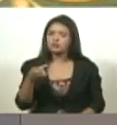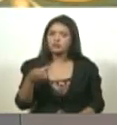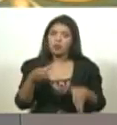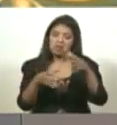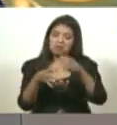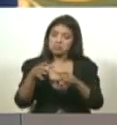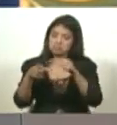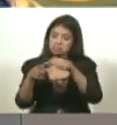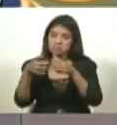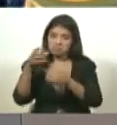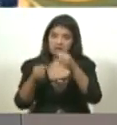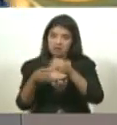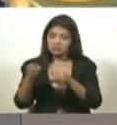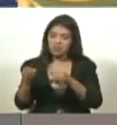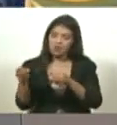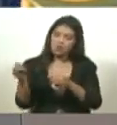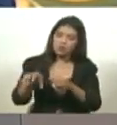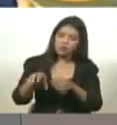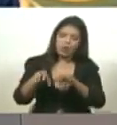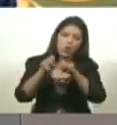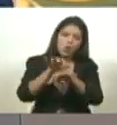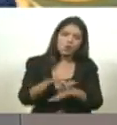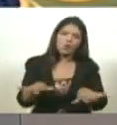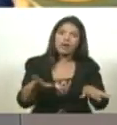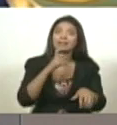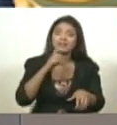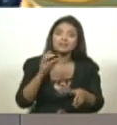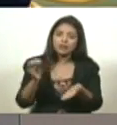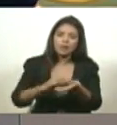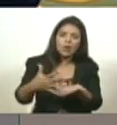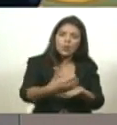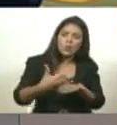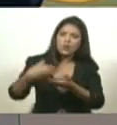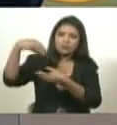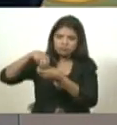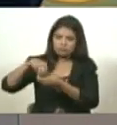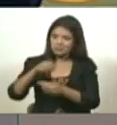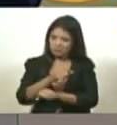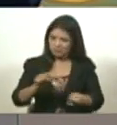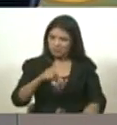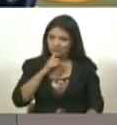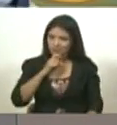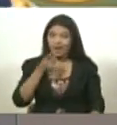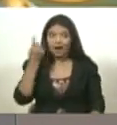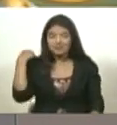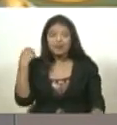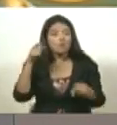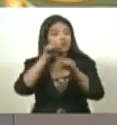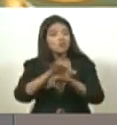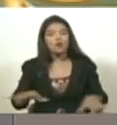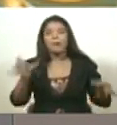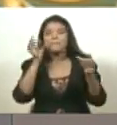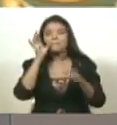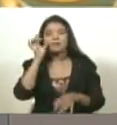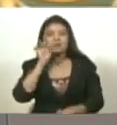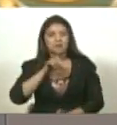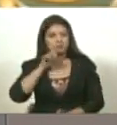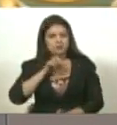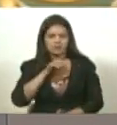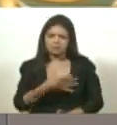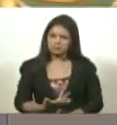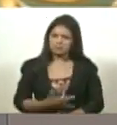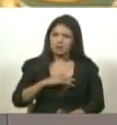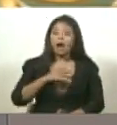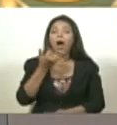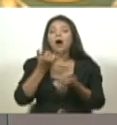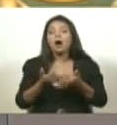leche derramada. Ayer derramaron la leche de la mentira por todas partes. Y entonces hoy pretenden con una pequeña